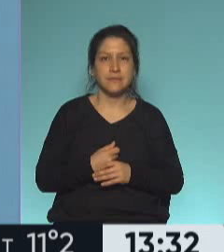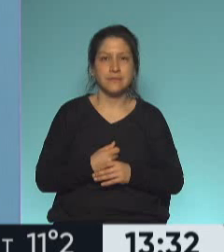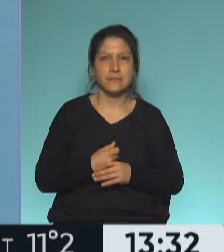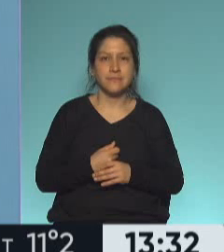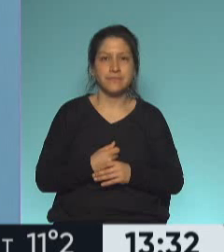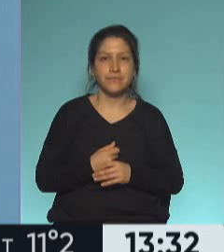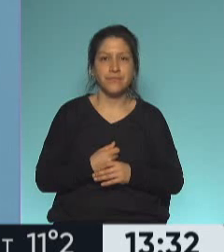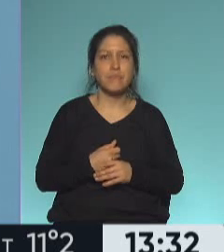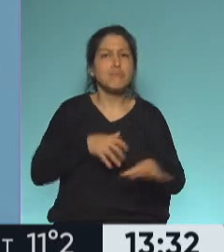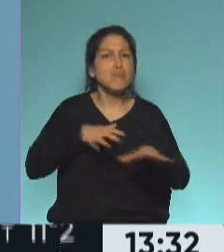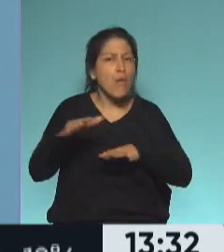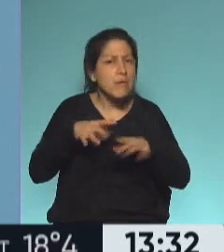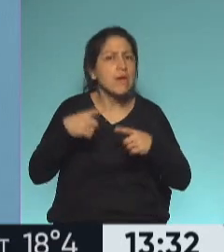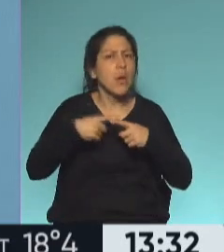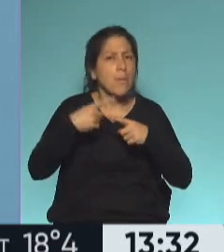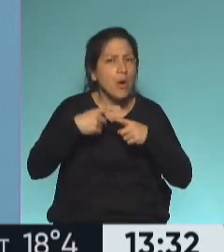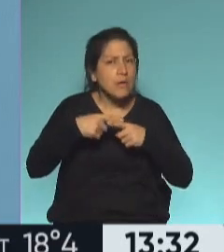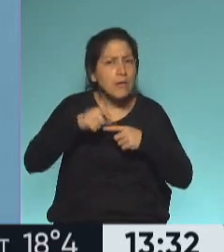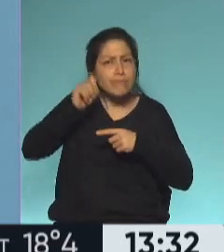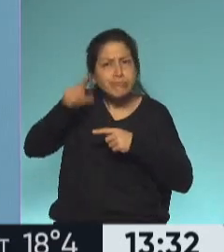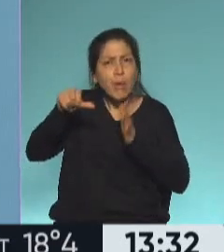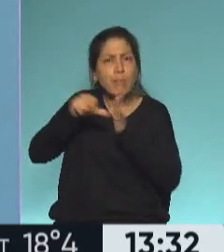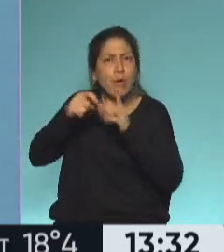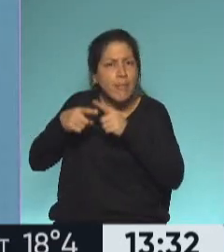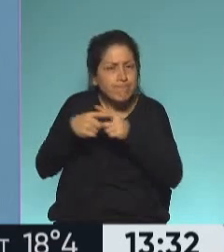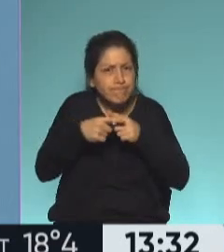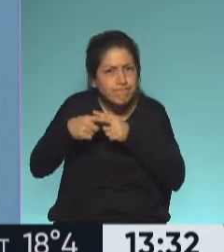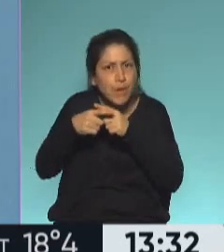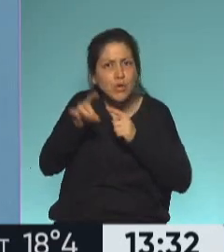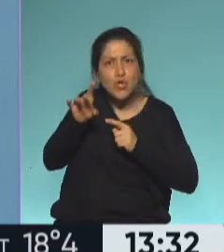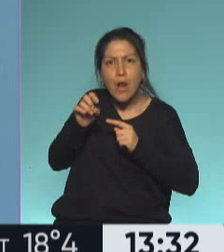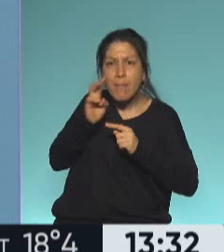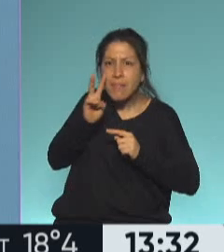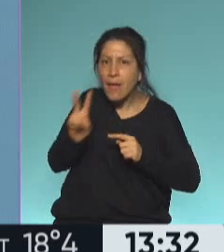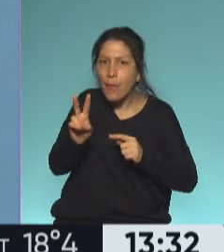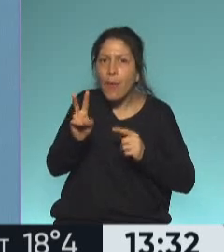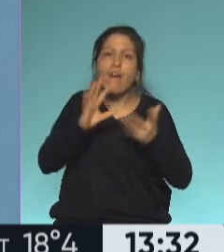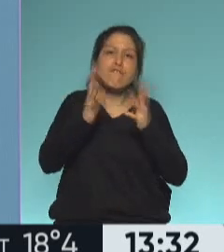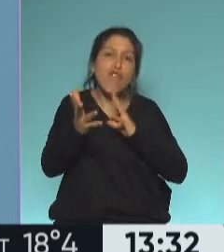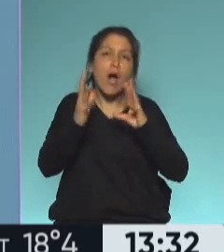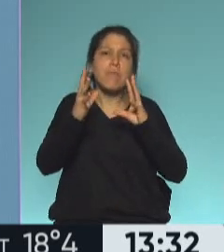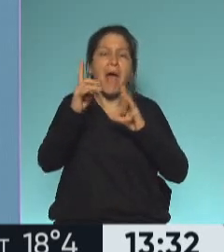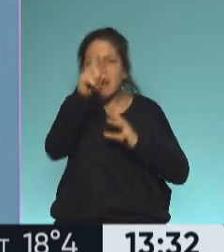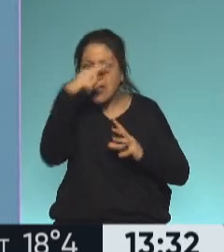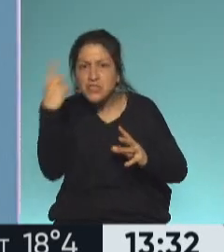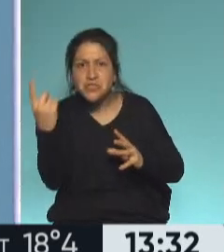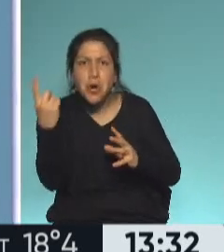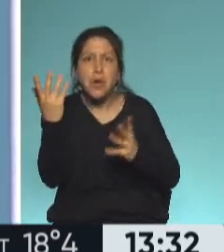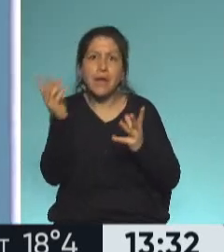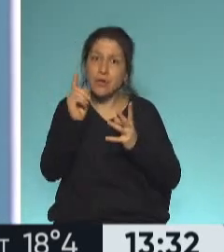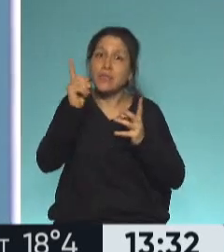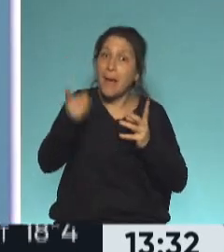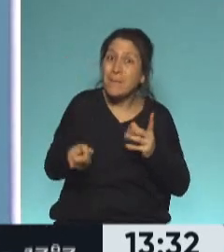Los movimientos políticos al interior de Bielorrusia no tienen que ser leídos solamente en clave nacional, sino también pueden ser leídos en